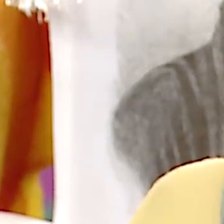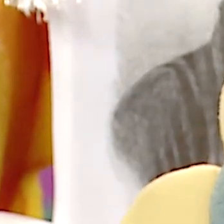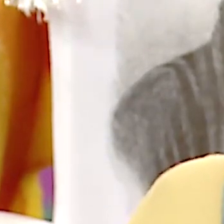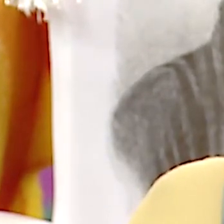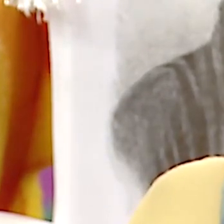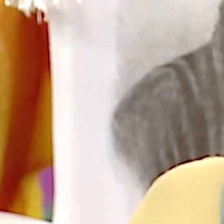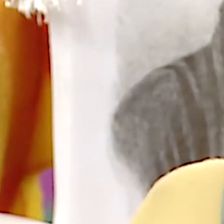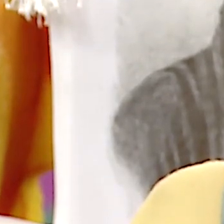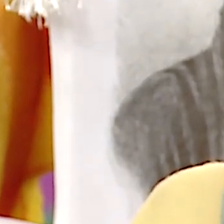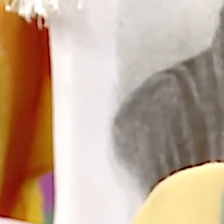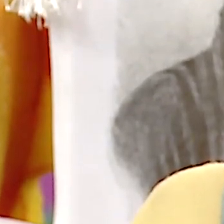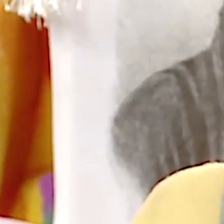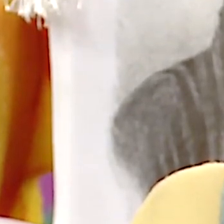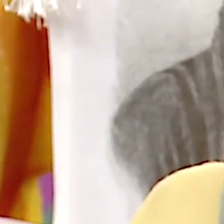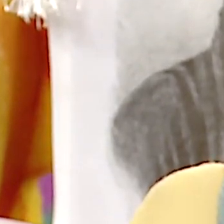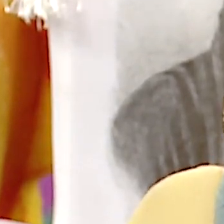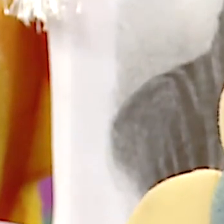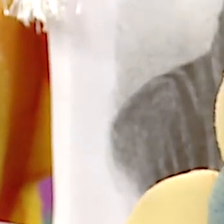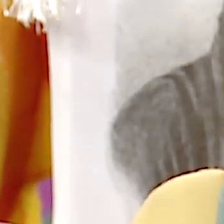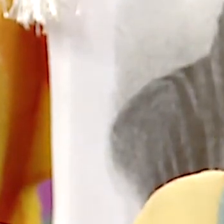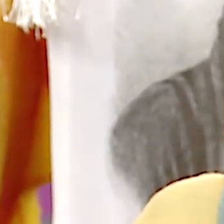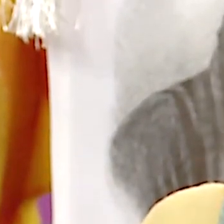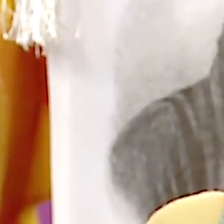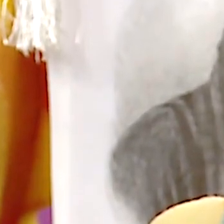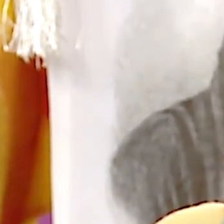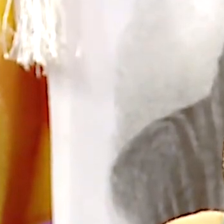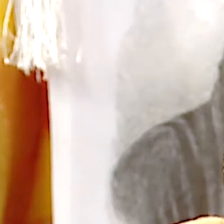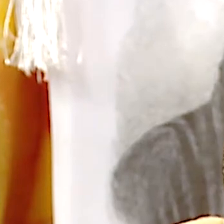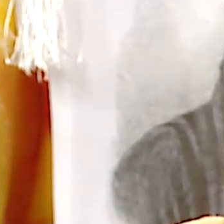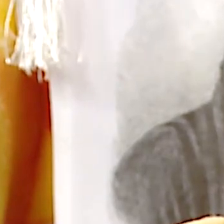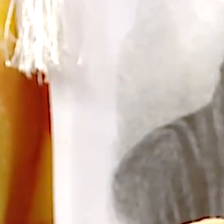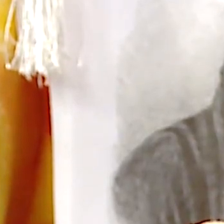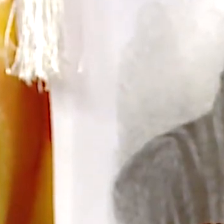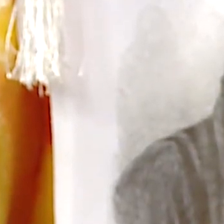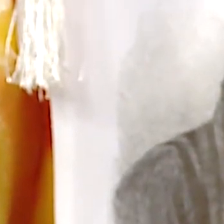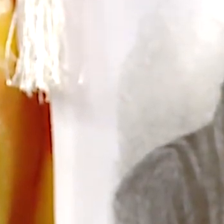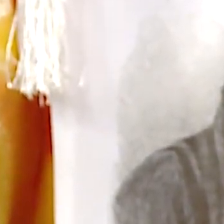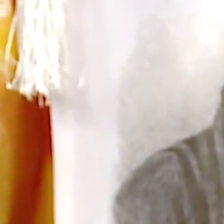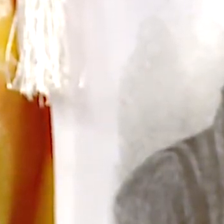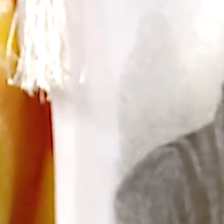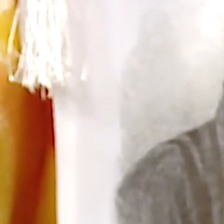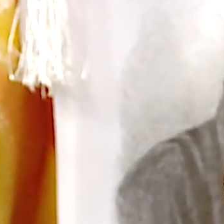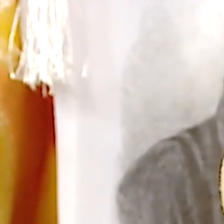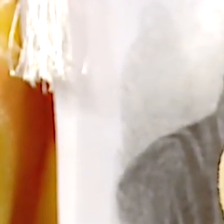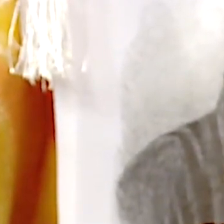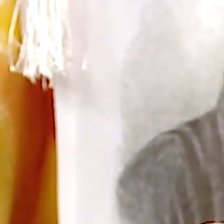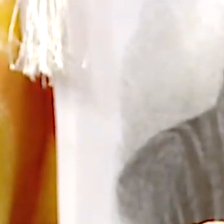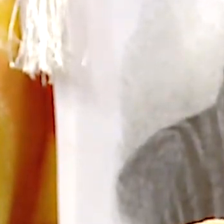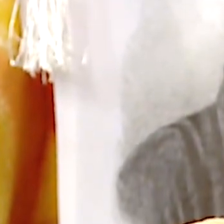celeste y blanca. Tiene un sol en el medio y en la